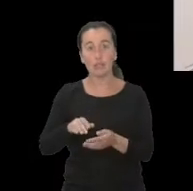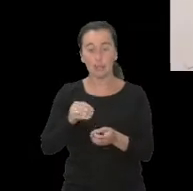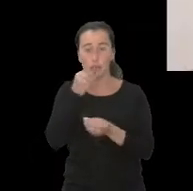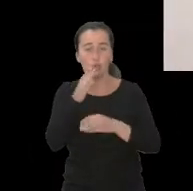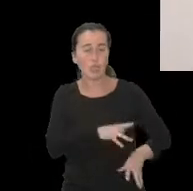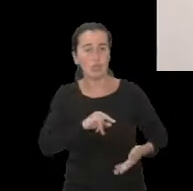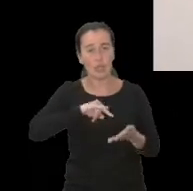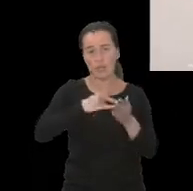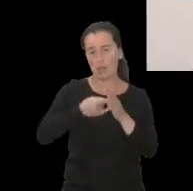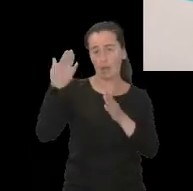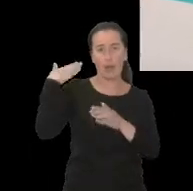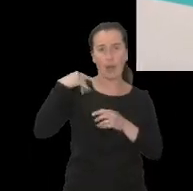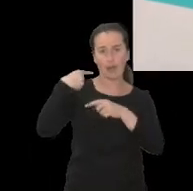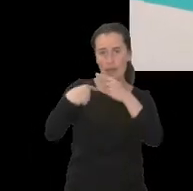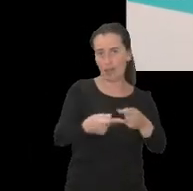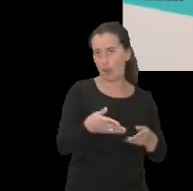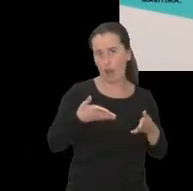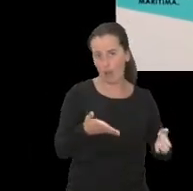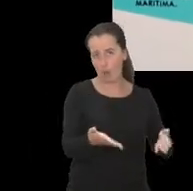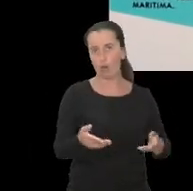sistema tradicional de hornos.